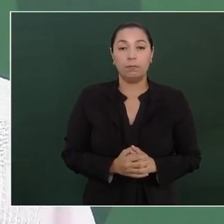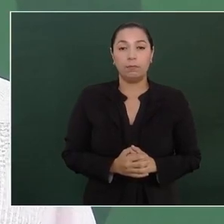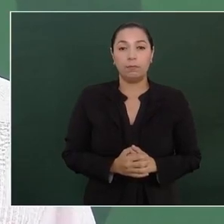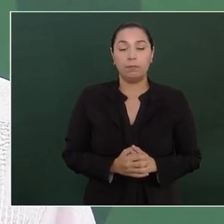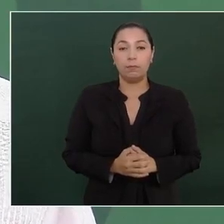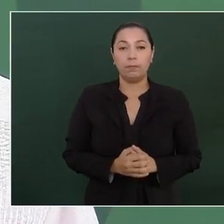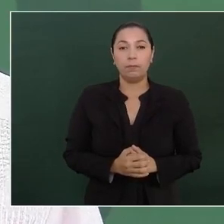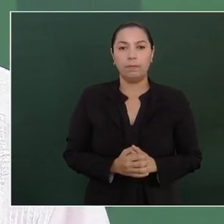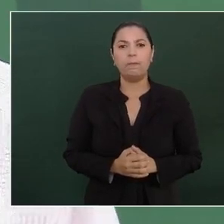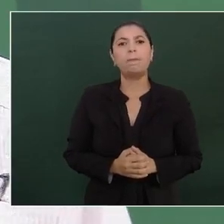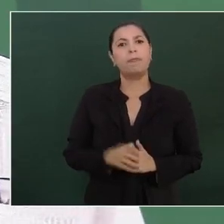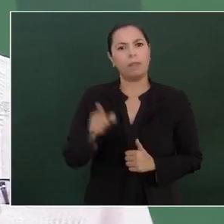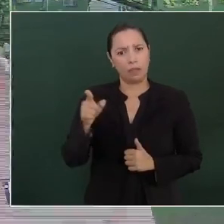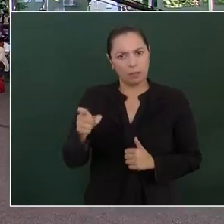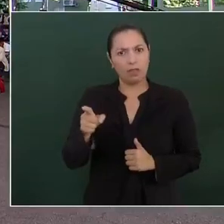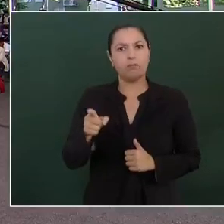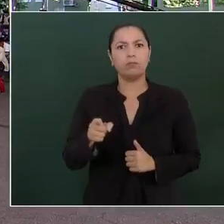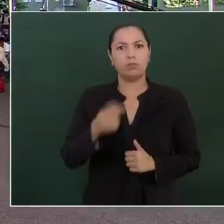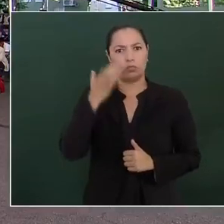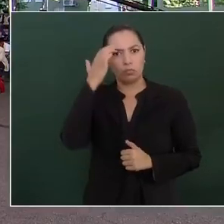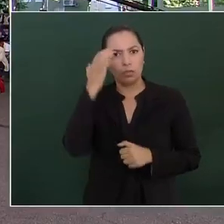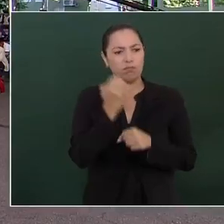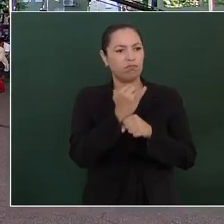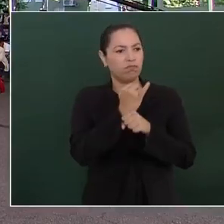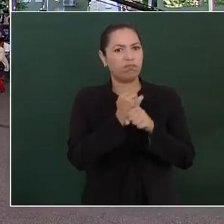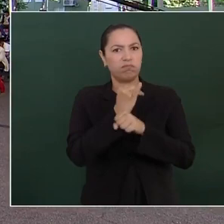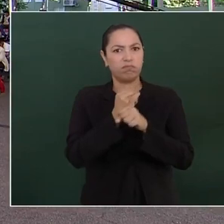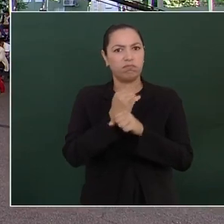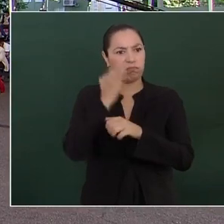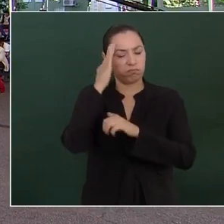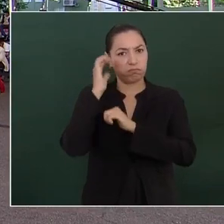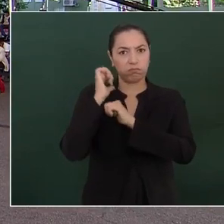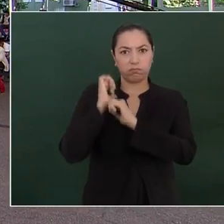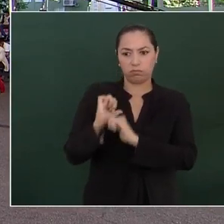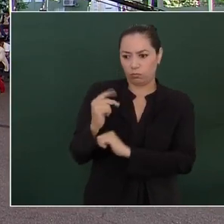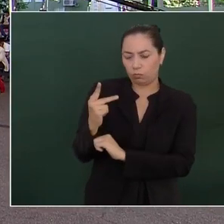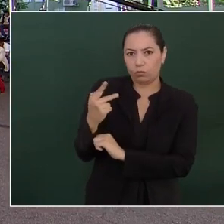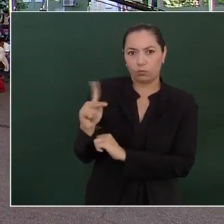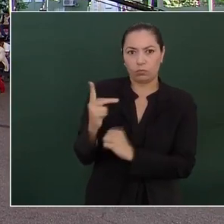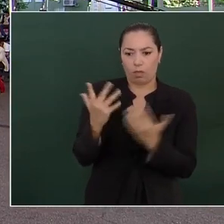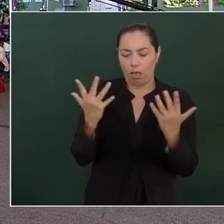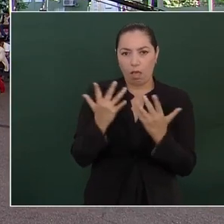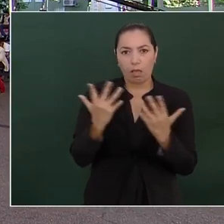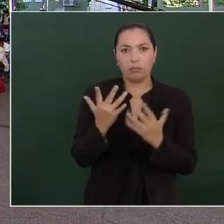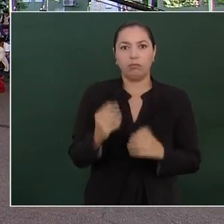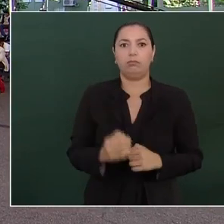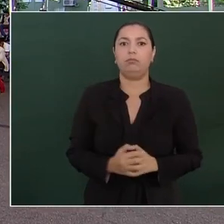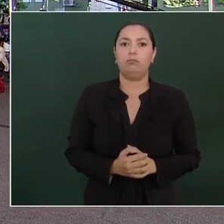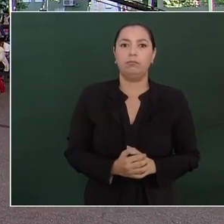Es investigadora.